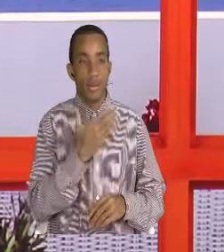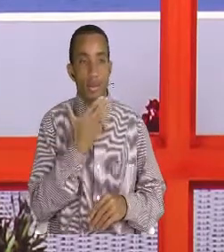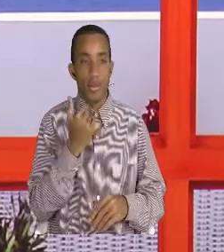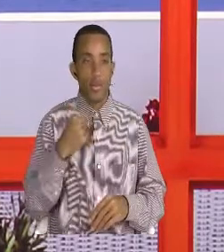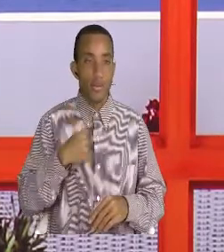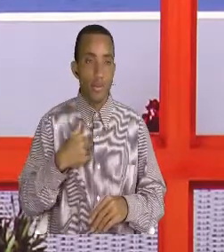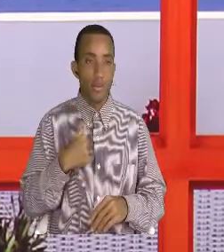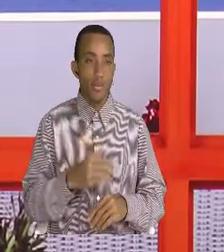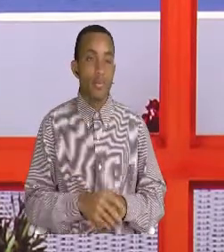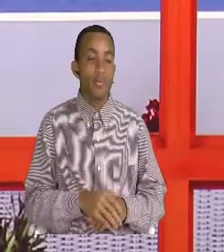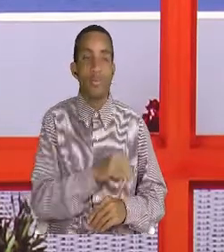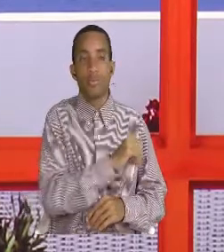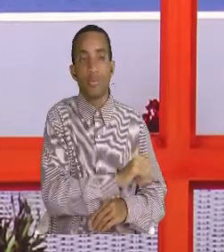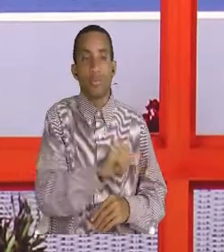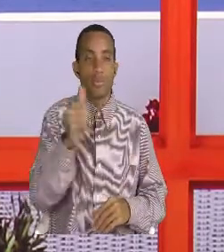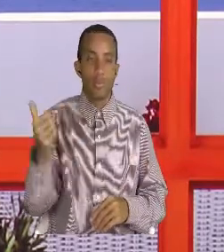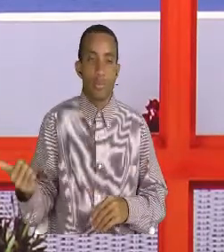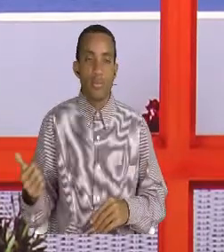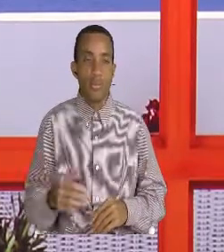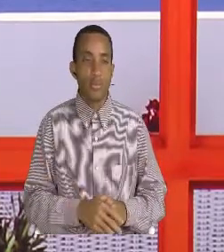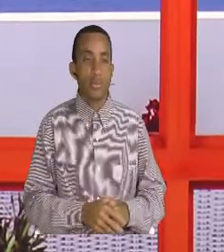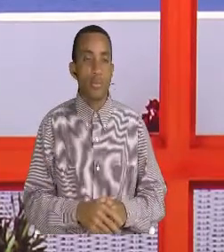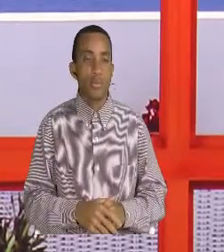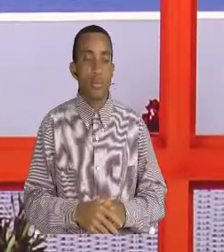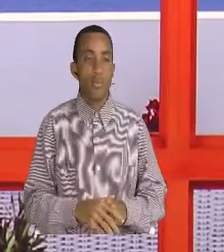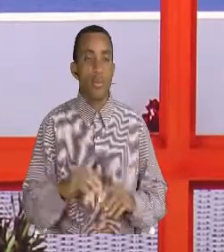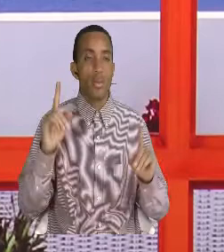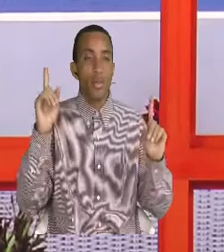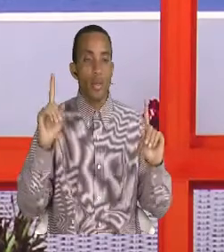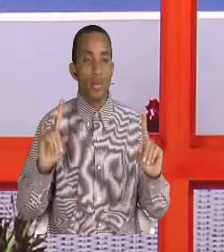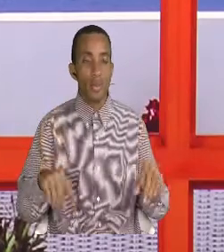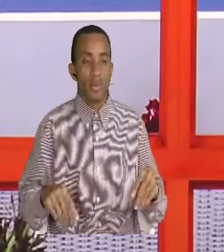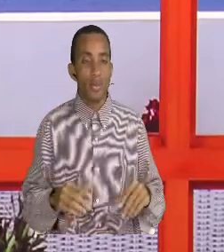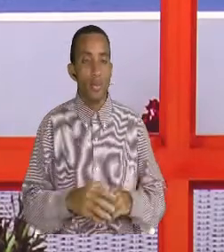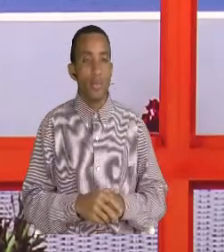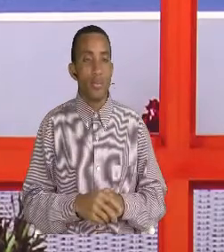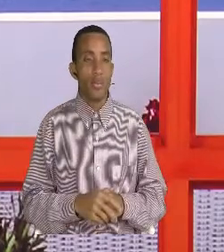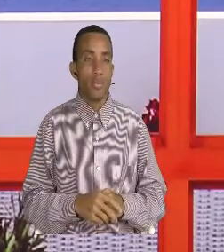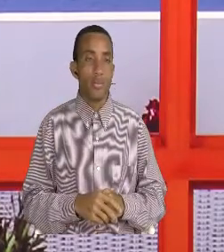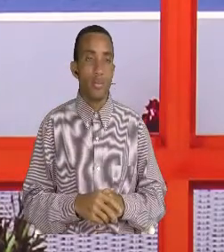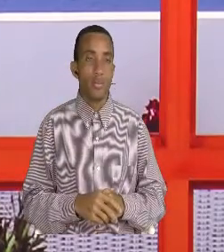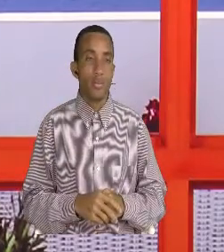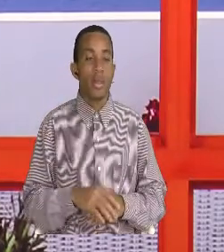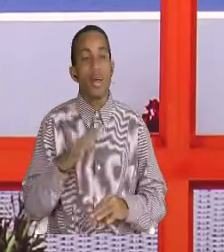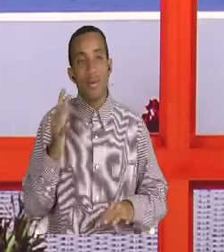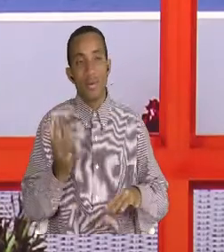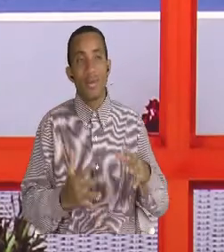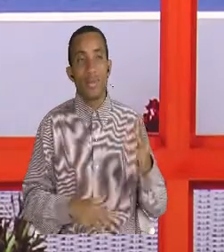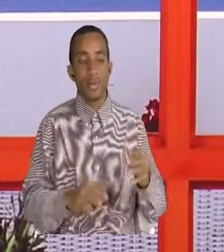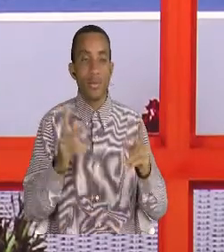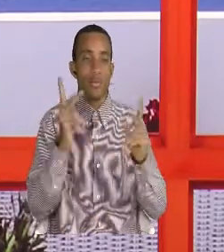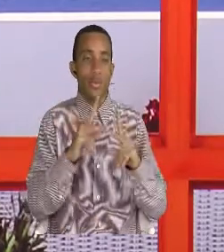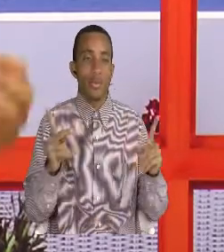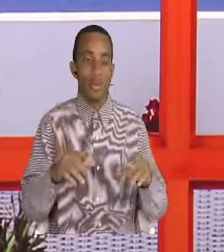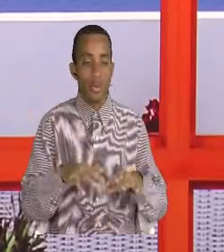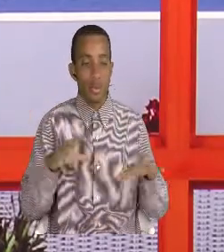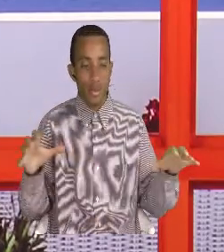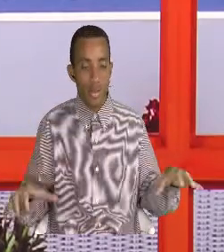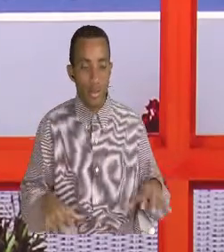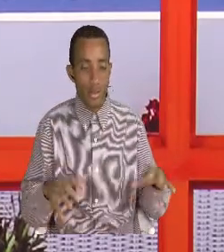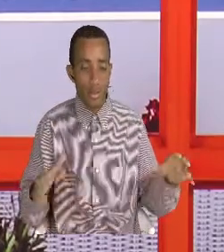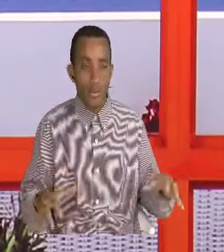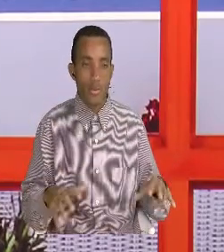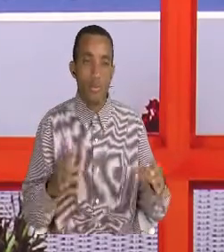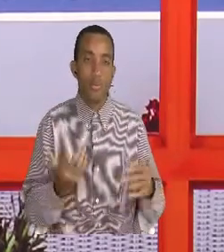mismos. Otra de las cosas que podemos hacer para vivir más plenamente también es que muchas veces las personas dejan las actividades